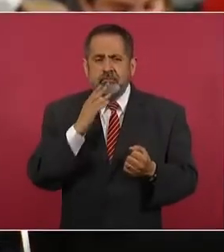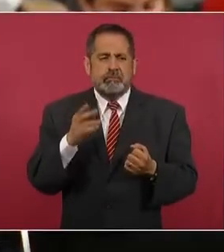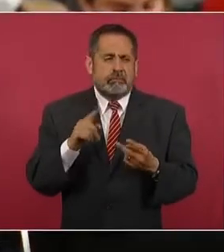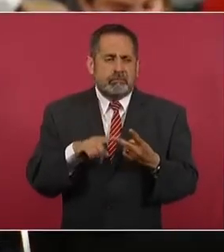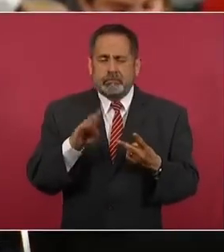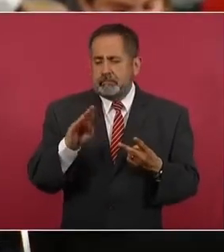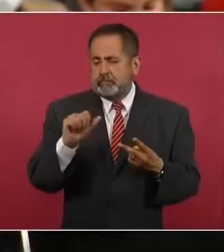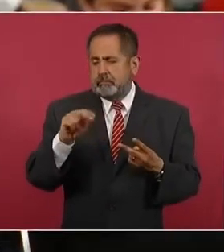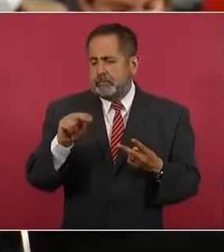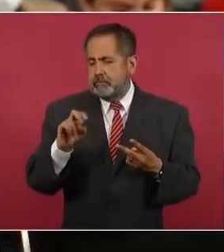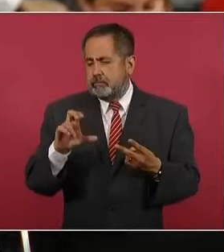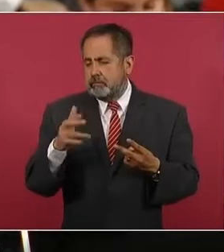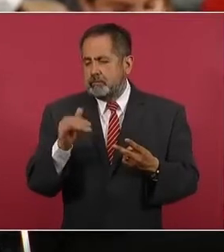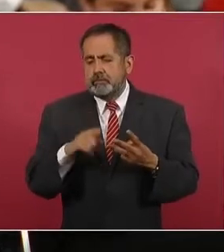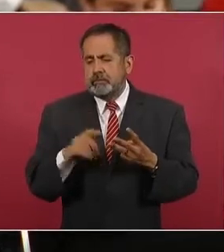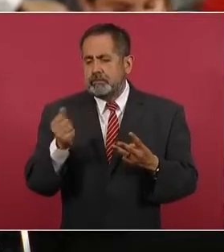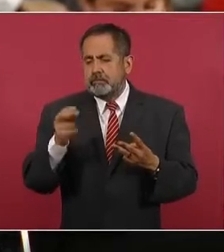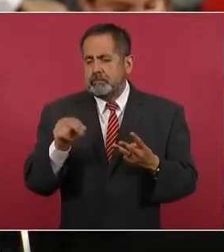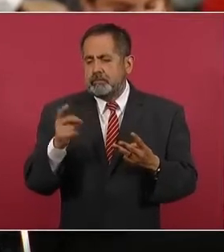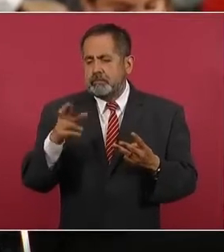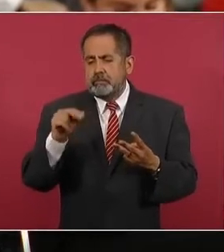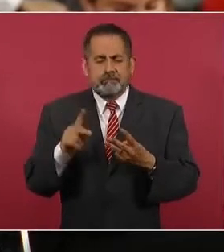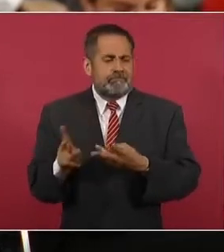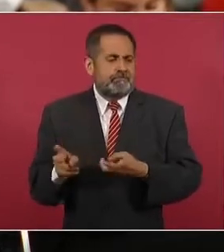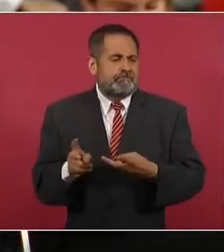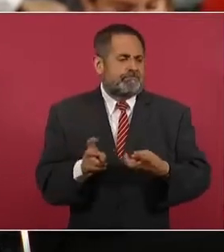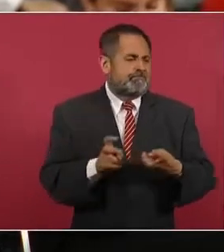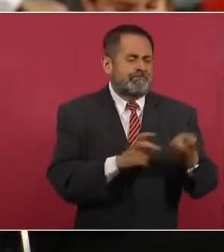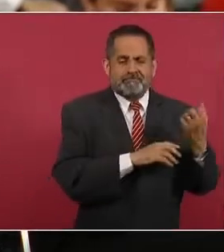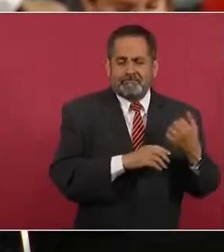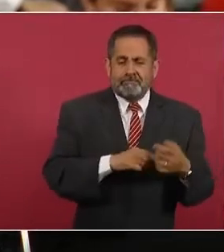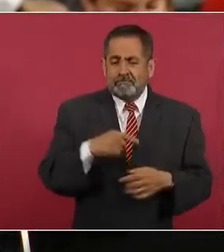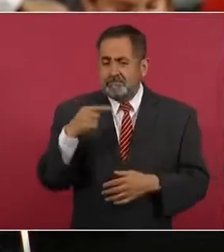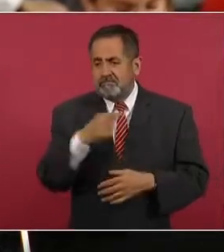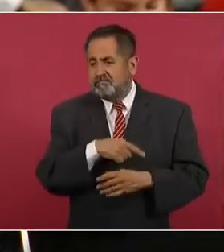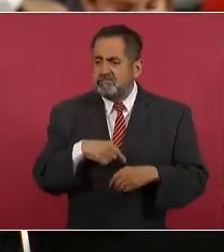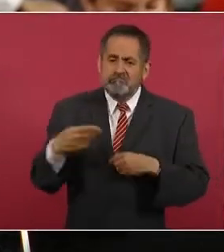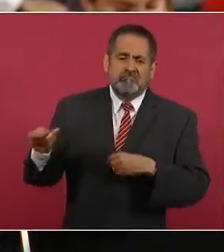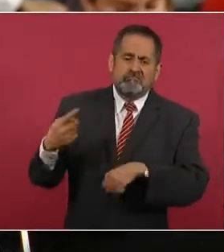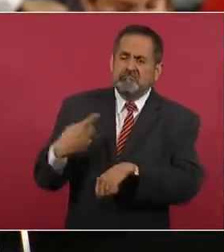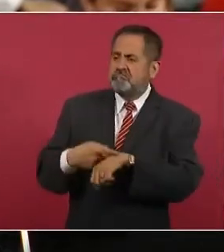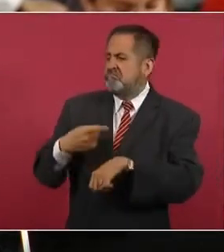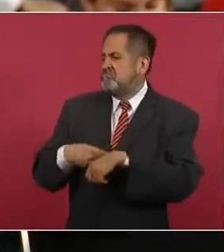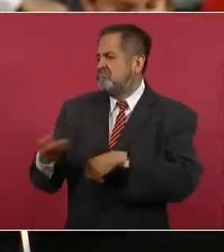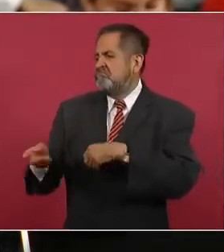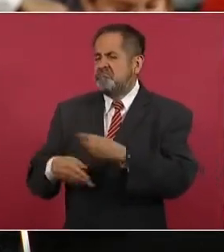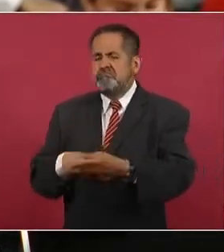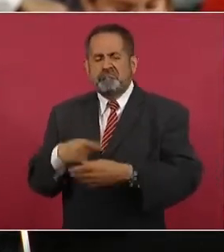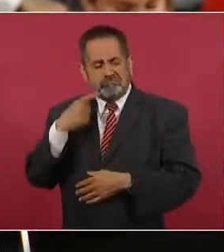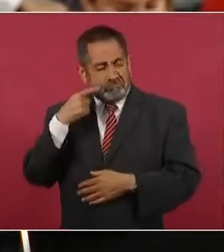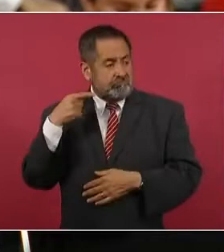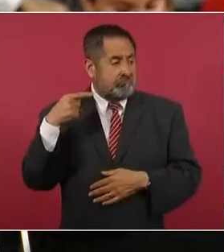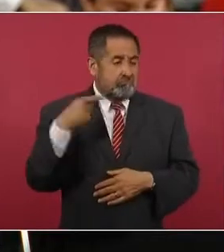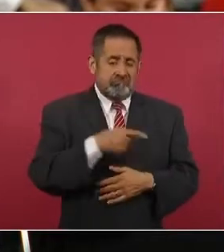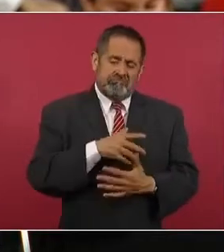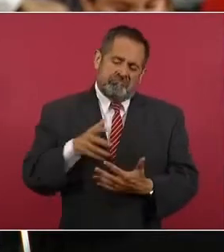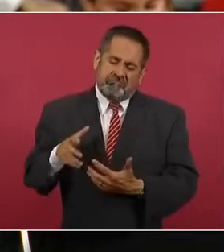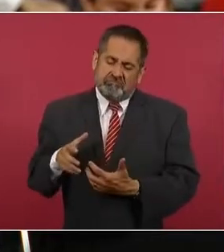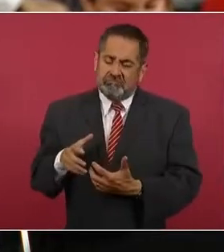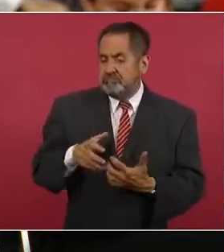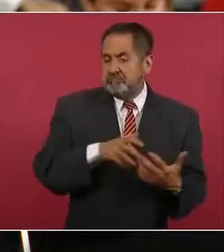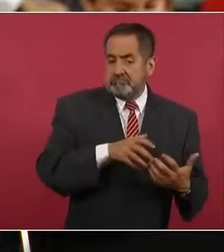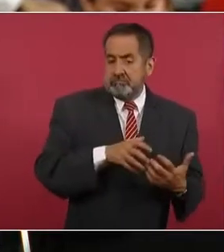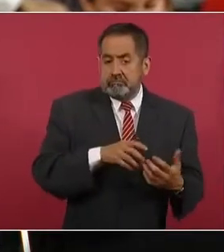Pedro. Contamina esos ríos y los seca, enferma a la población de esas riberas y abre un futuro exclusivo